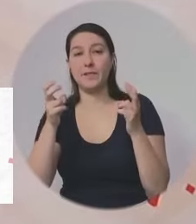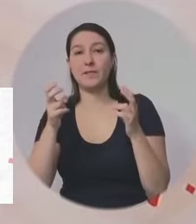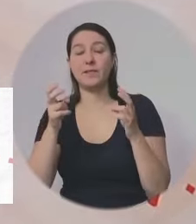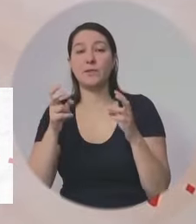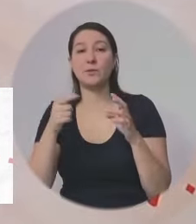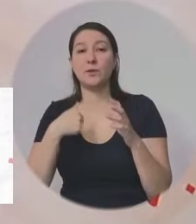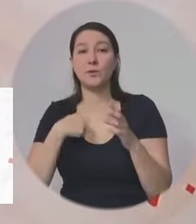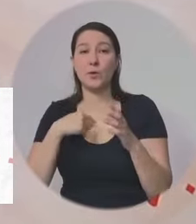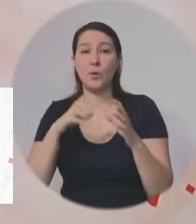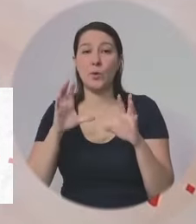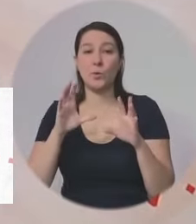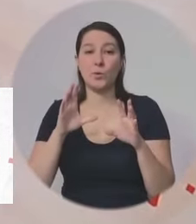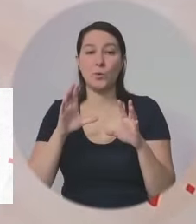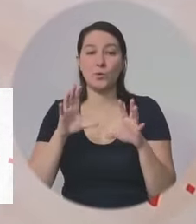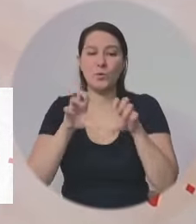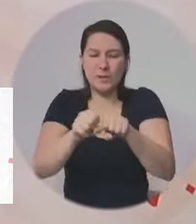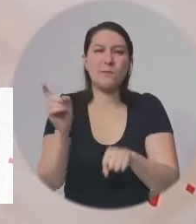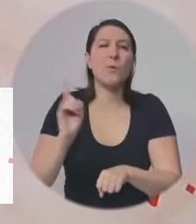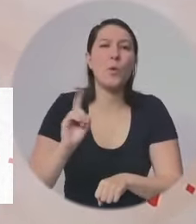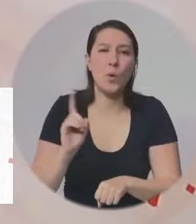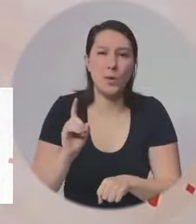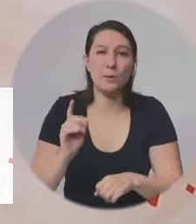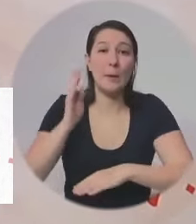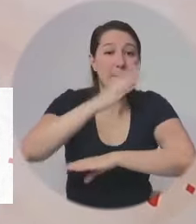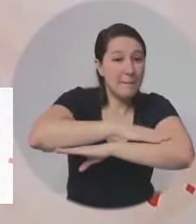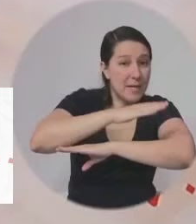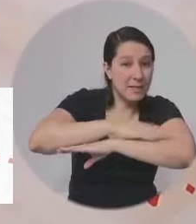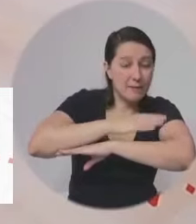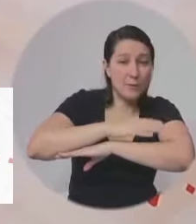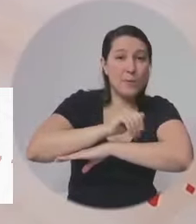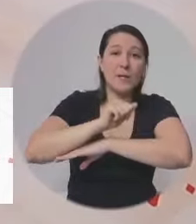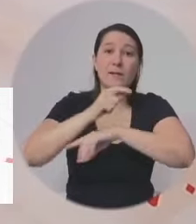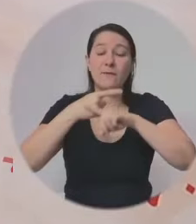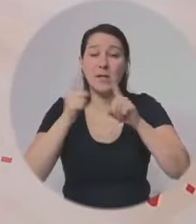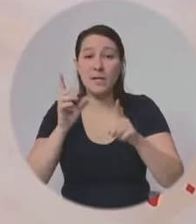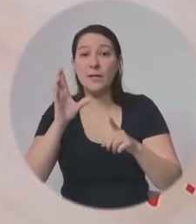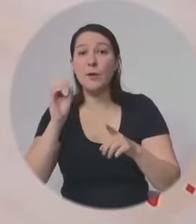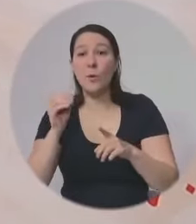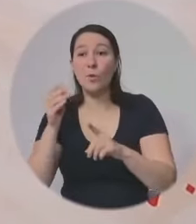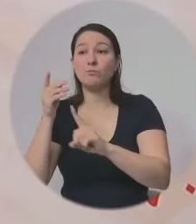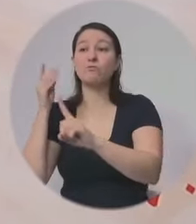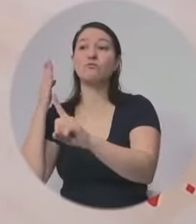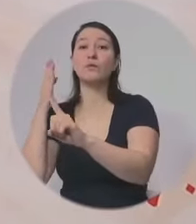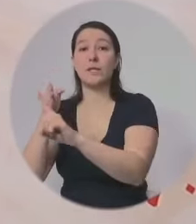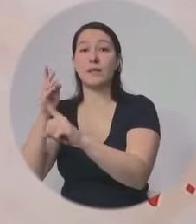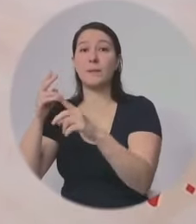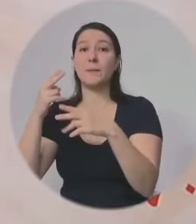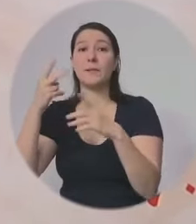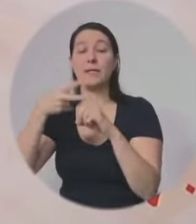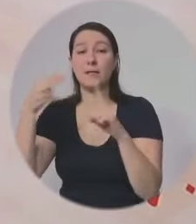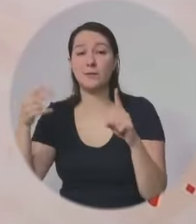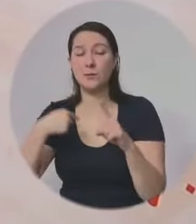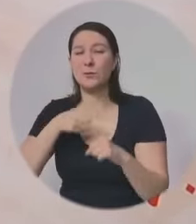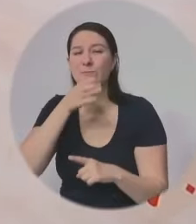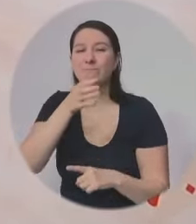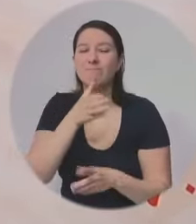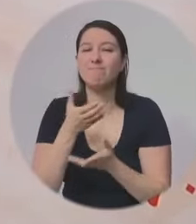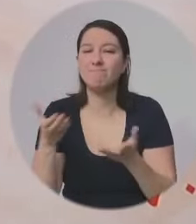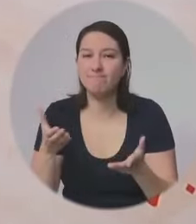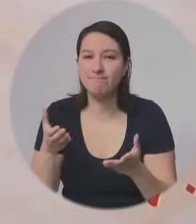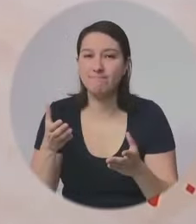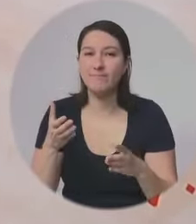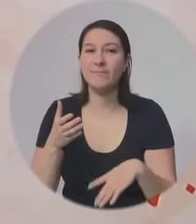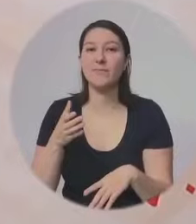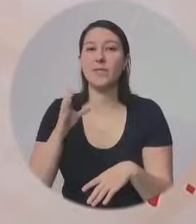una plataforma externa verdad como algún otro Buscador de hoteles yo lo que les puedo recomendar Es que casi siempre los buscadores de